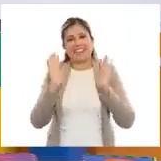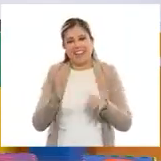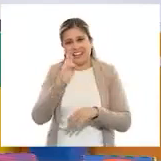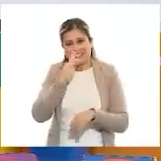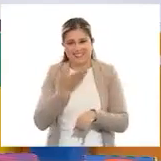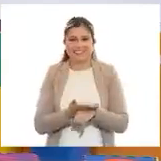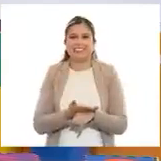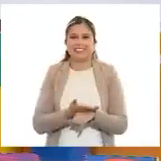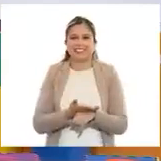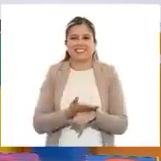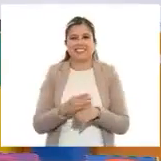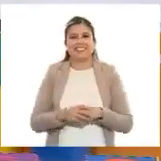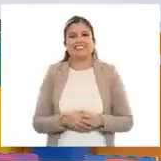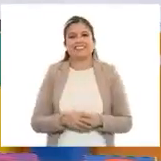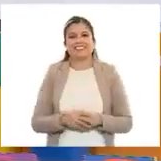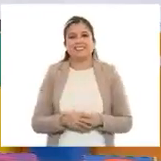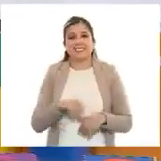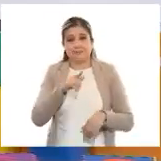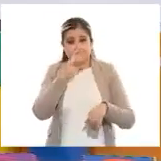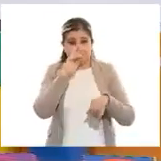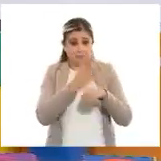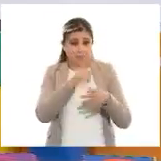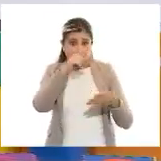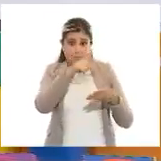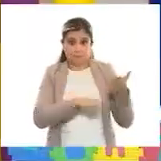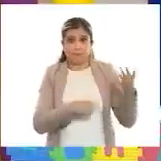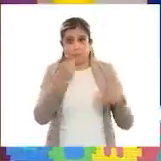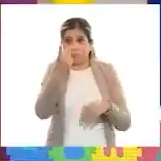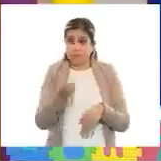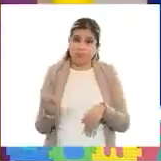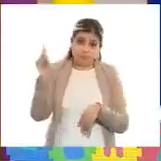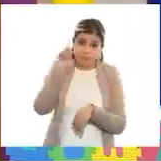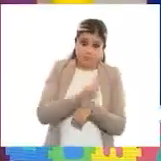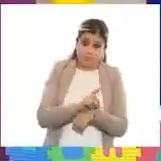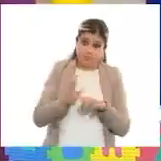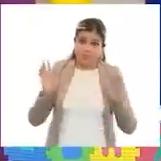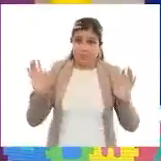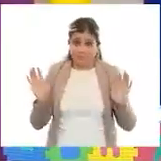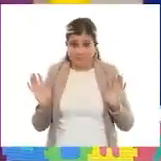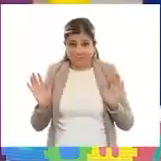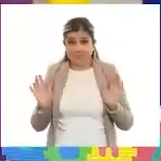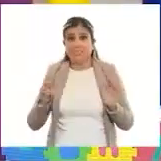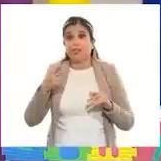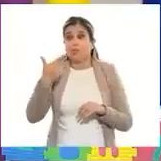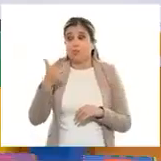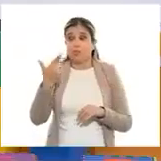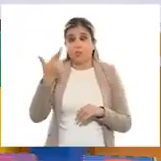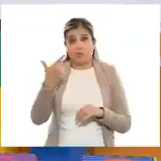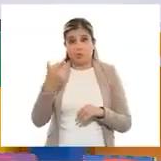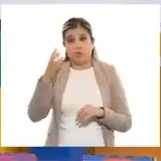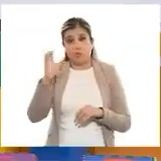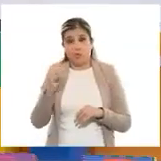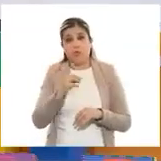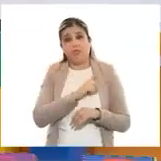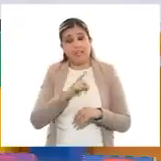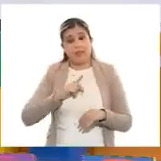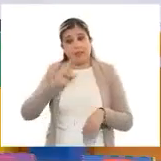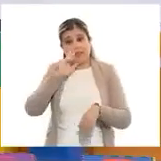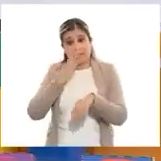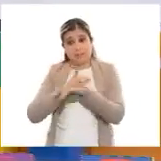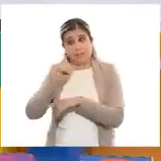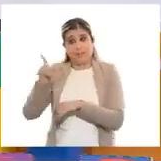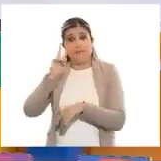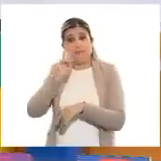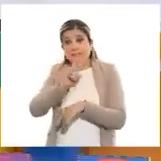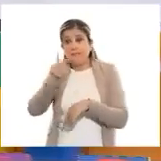responsabilidades. Ale, que estas responsabilidades solo son de un día. Pero Hugo, recuerden que tiene la responsabilidad de